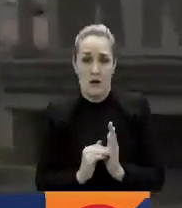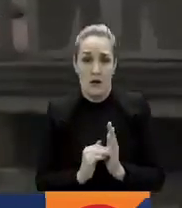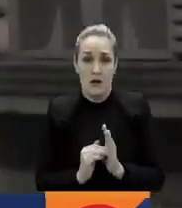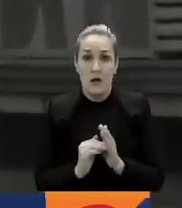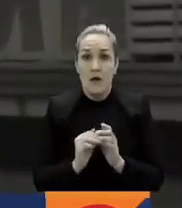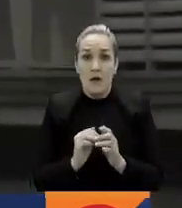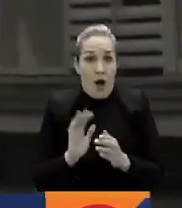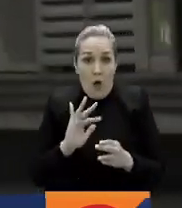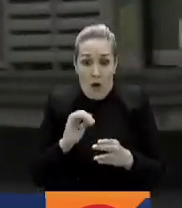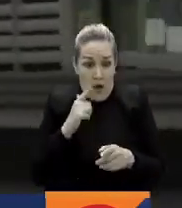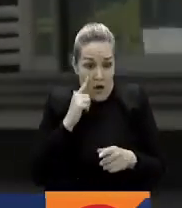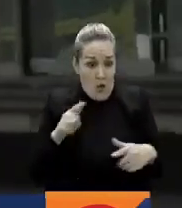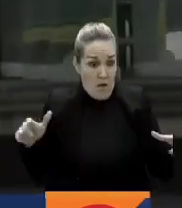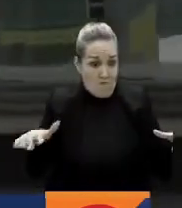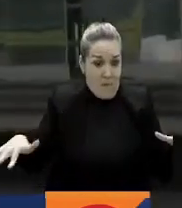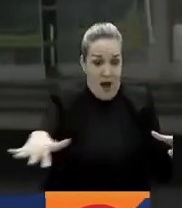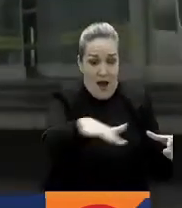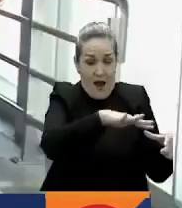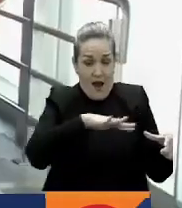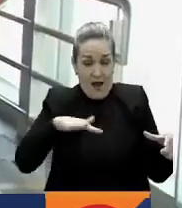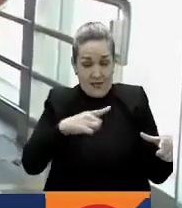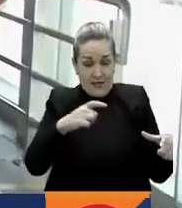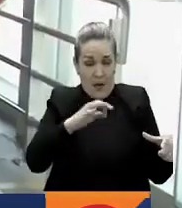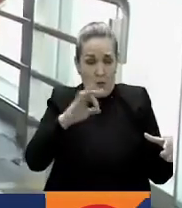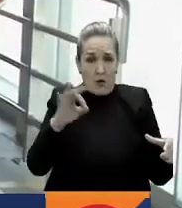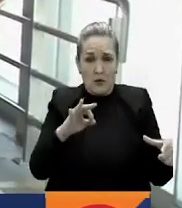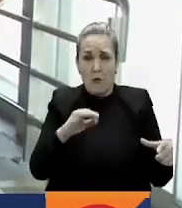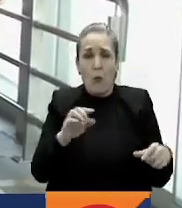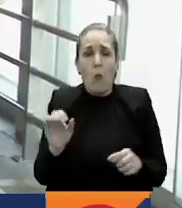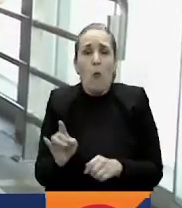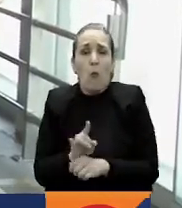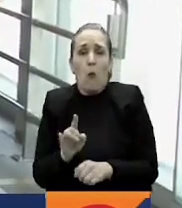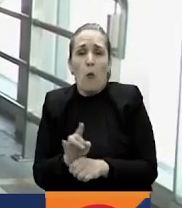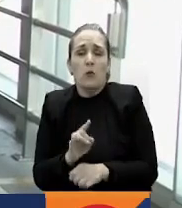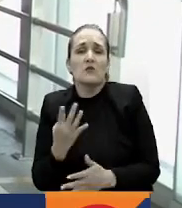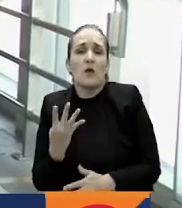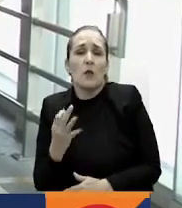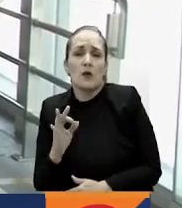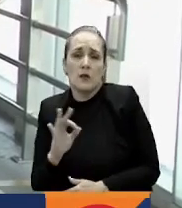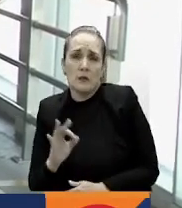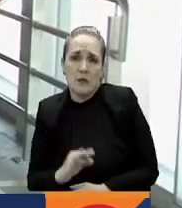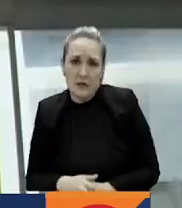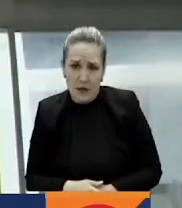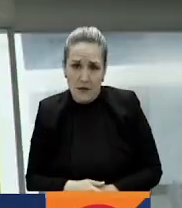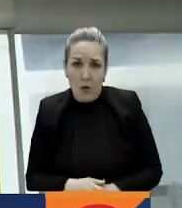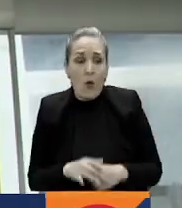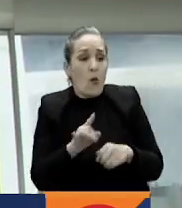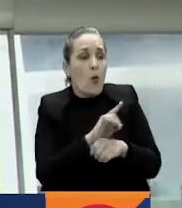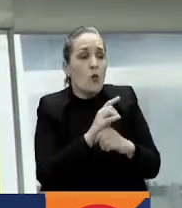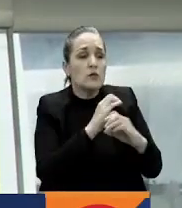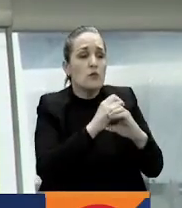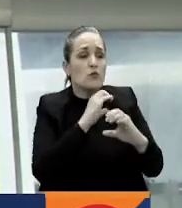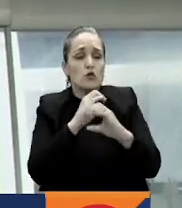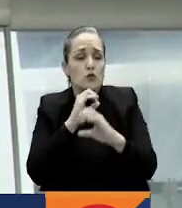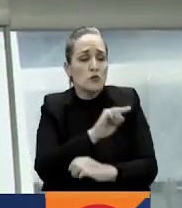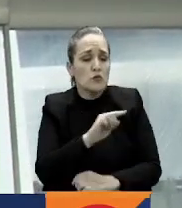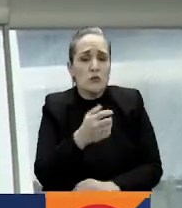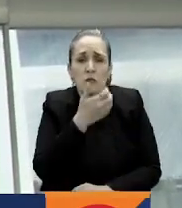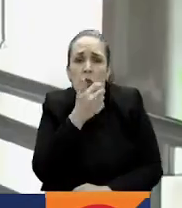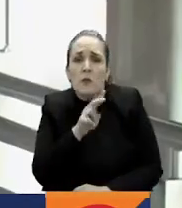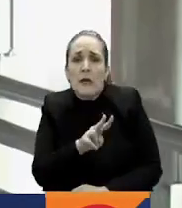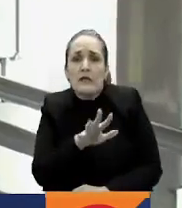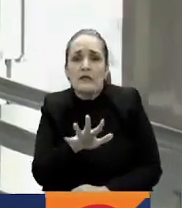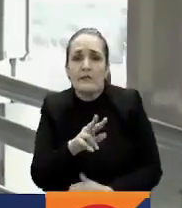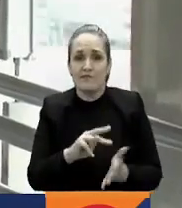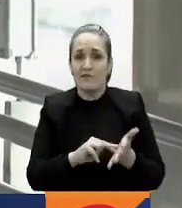del 50% de pasajeros y que su flota se haya reducido a tan solo 25 buses en circulación tienen en la mira de la